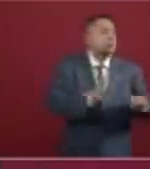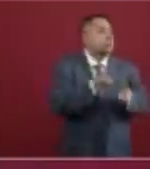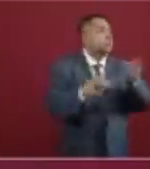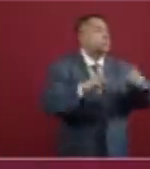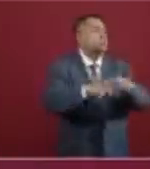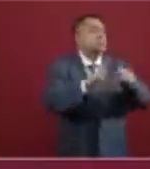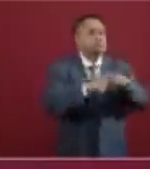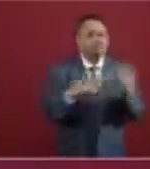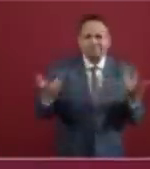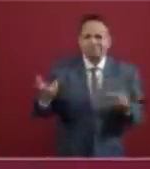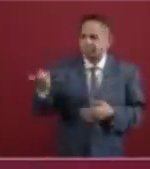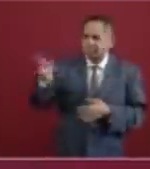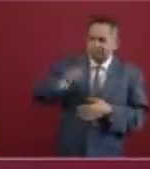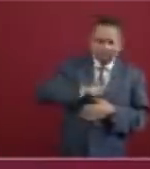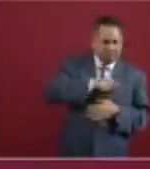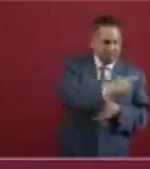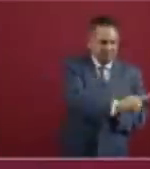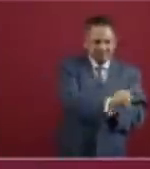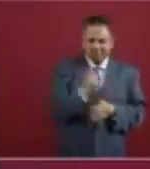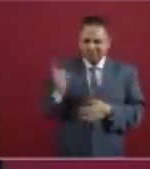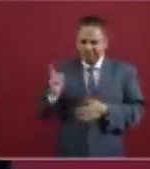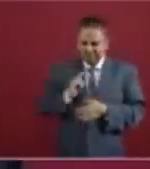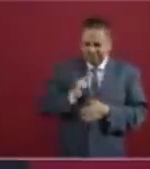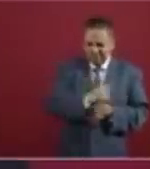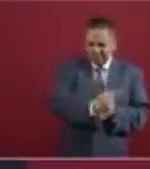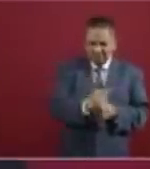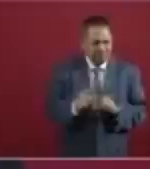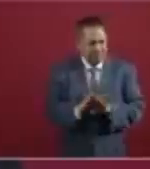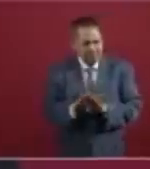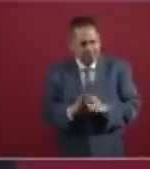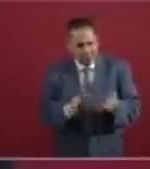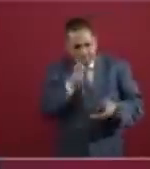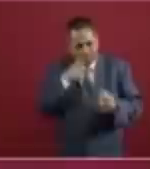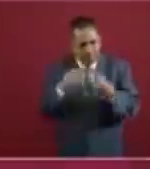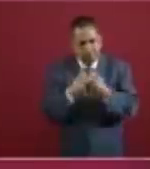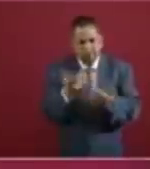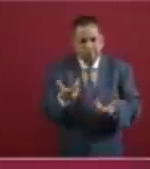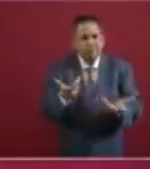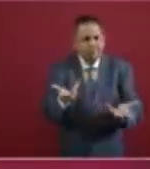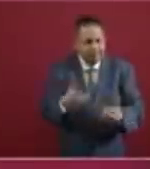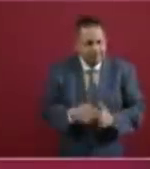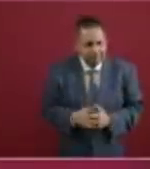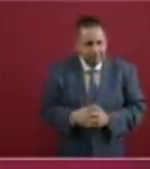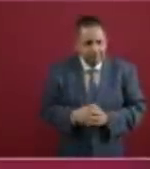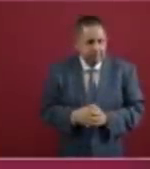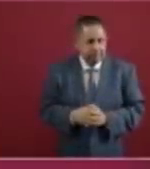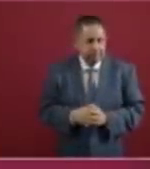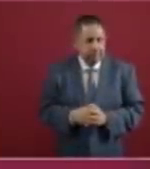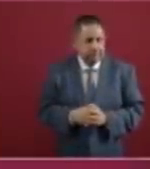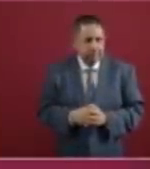Entonces, aquí viene de nuevo el asunto. ¿Qué se hace